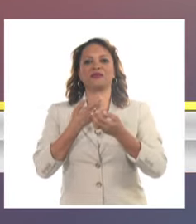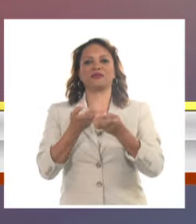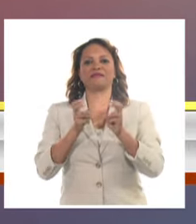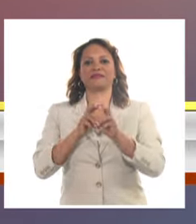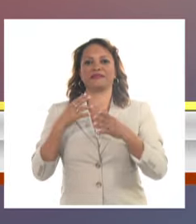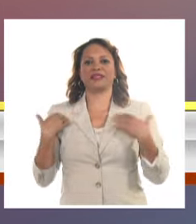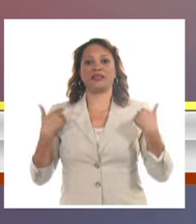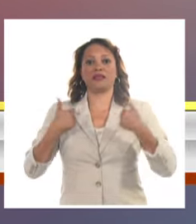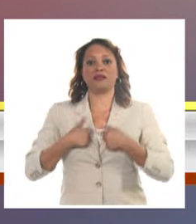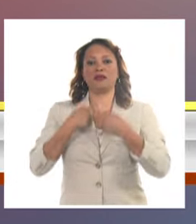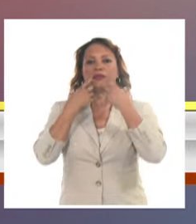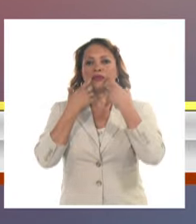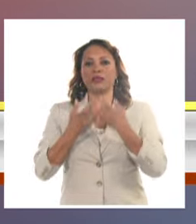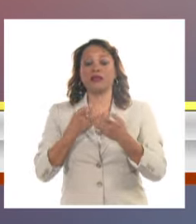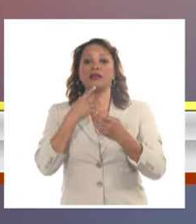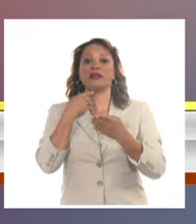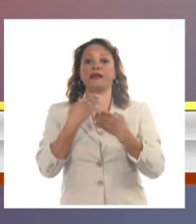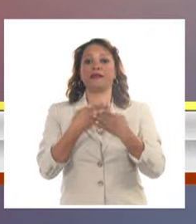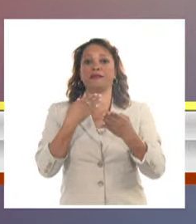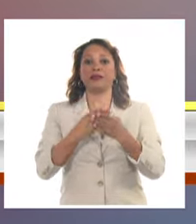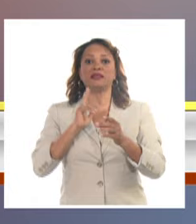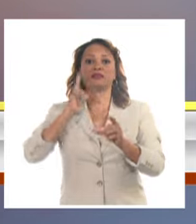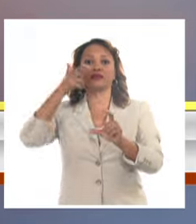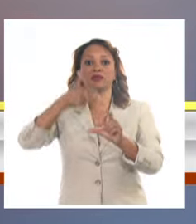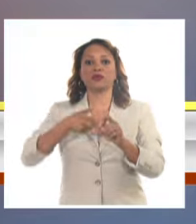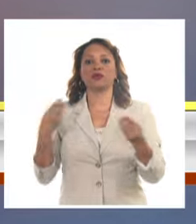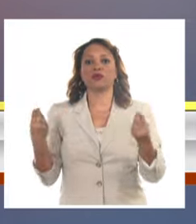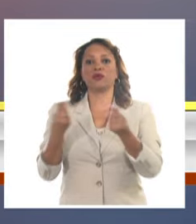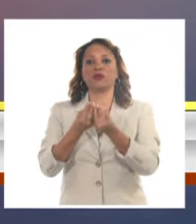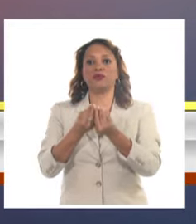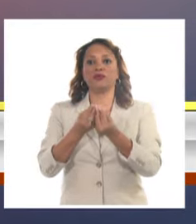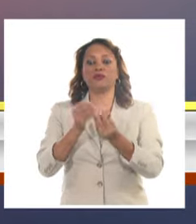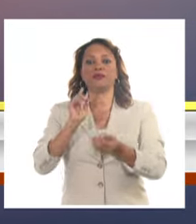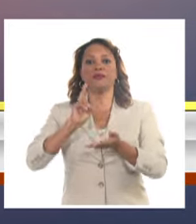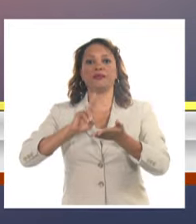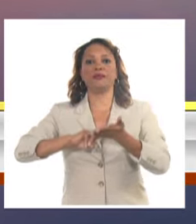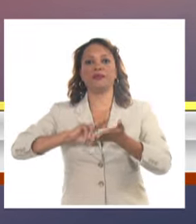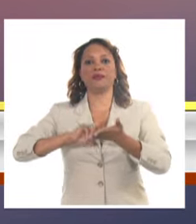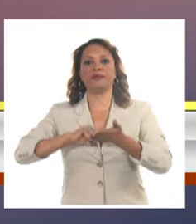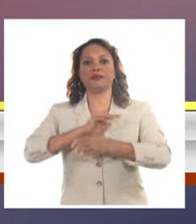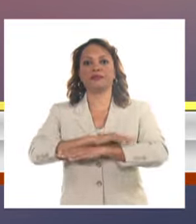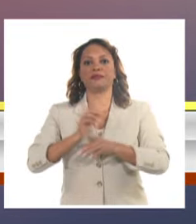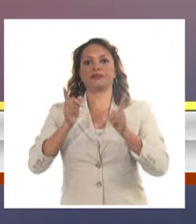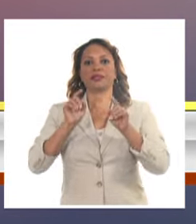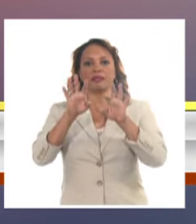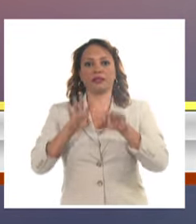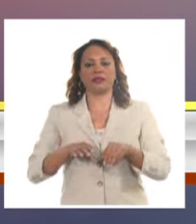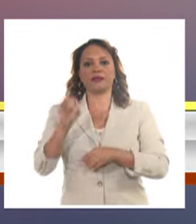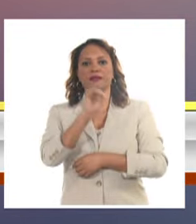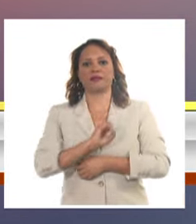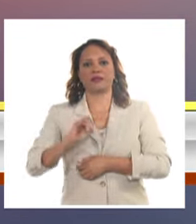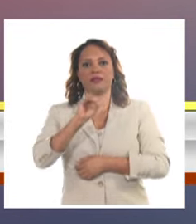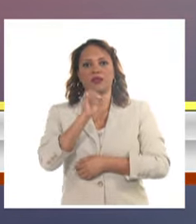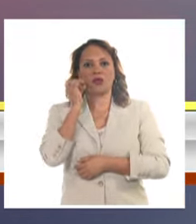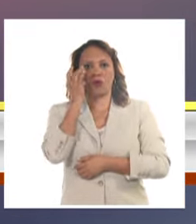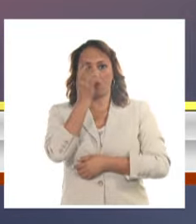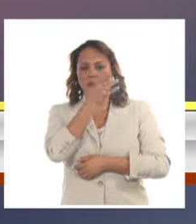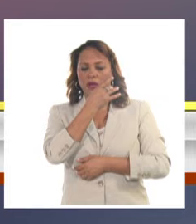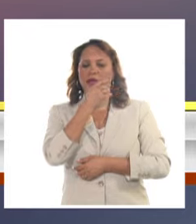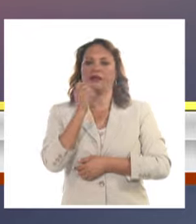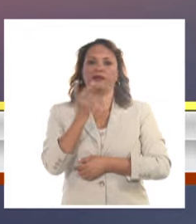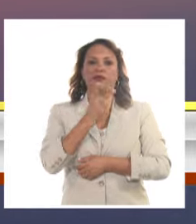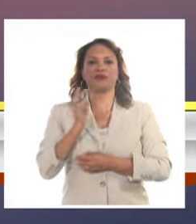de la importante empresa petrolera junto con el miembro del buró político y secretario de organización del comité central del partido Roberto Morales